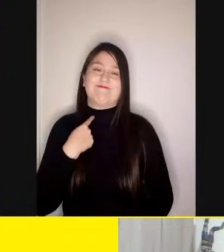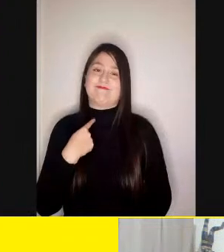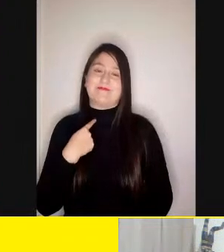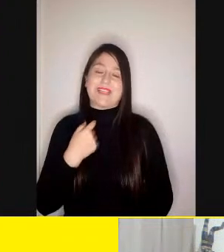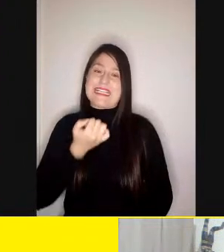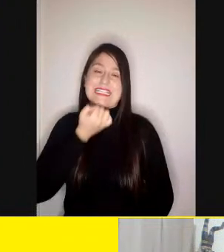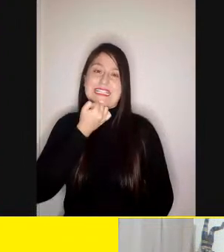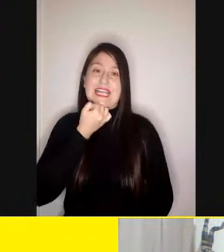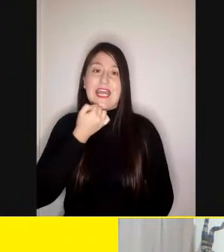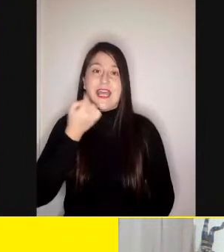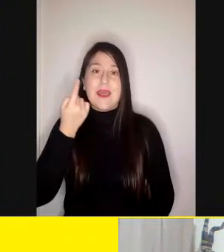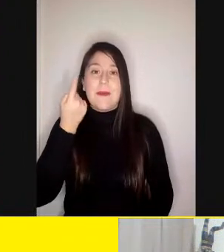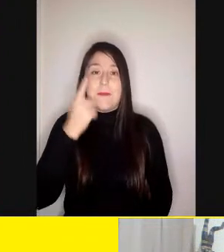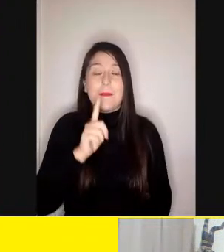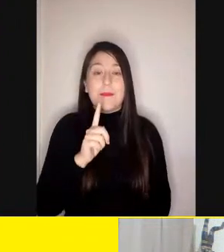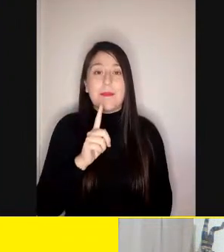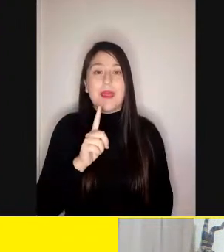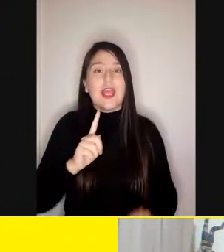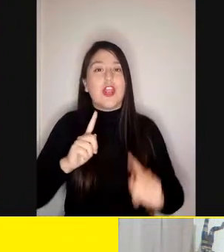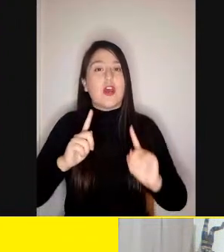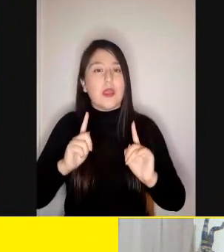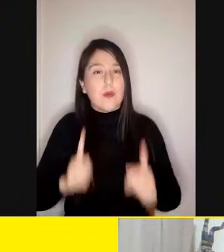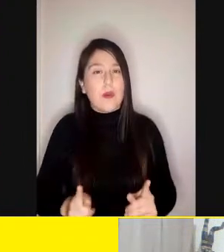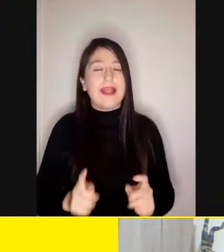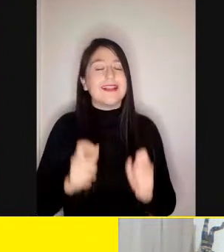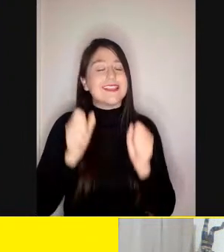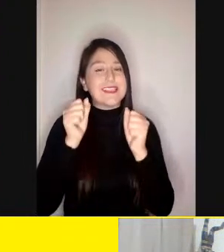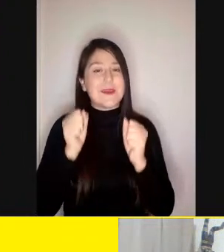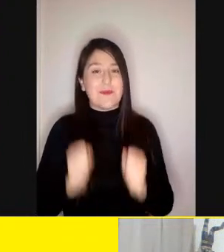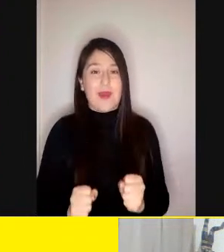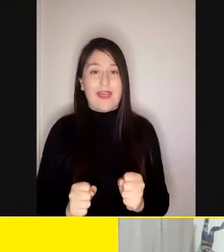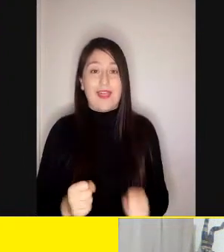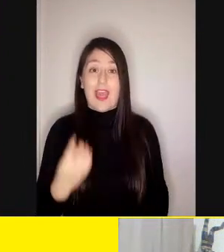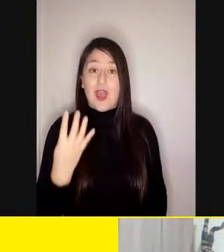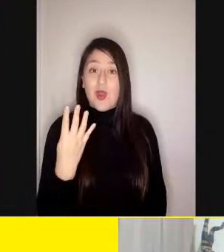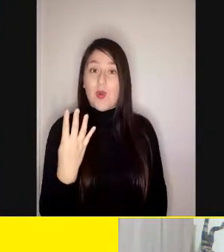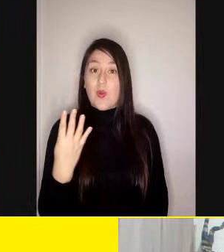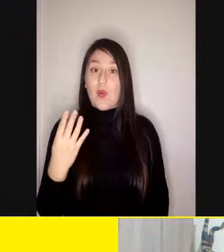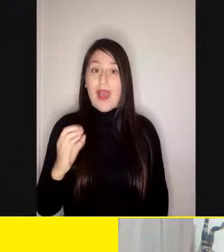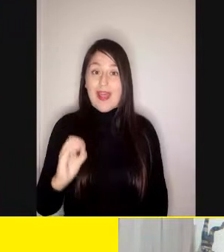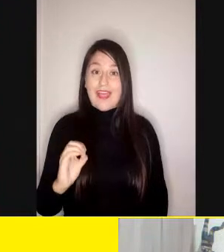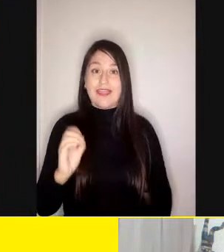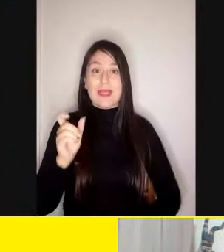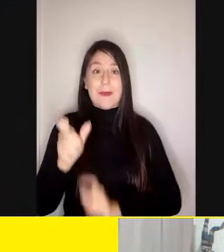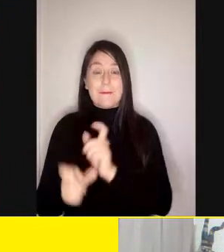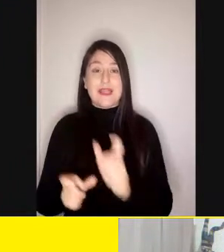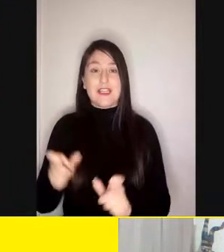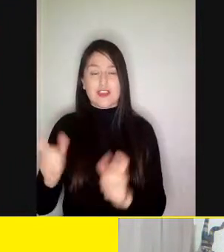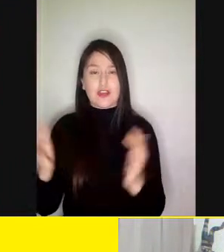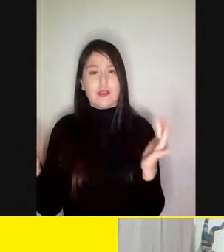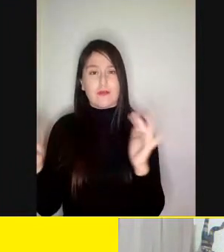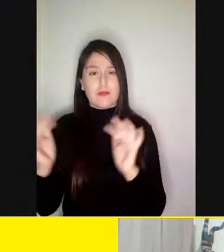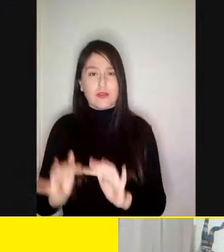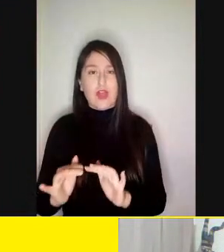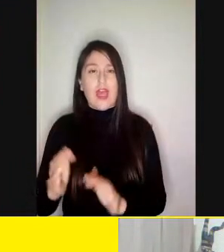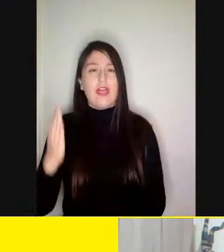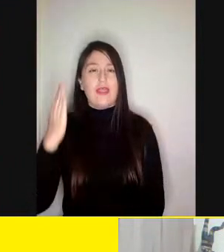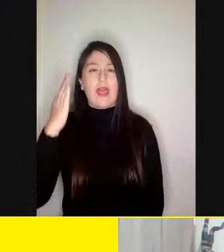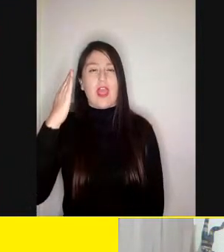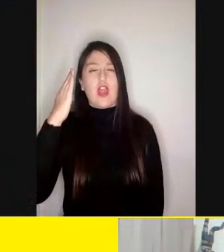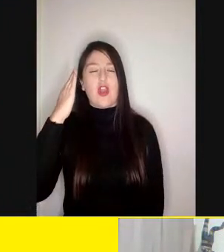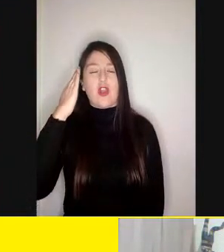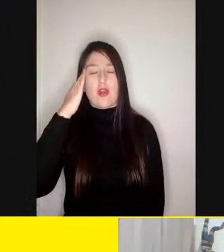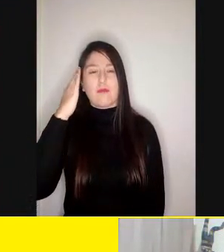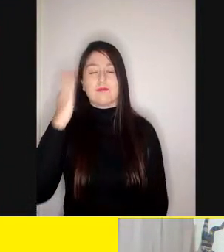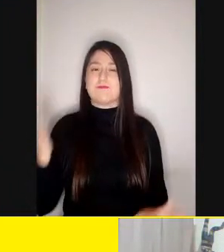embargo, aún es posible con 40 personas, adentrarse a conmemorar 40 años de ese niño y a su